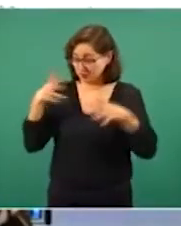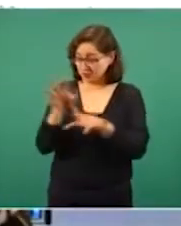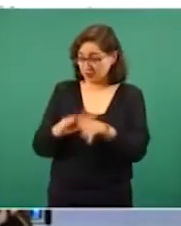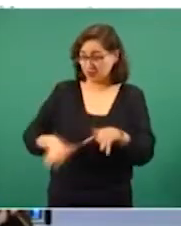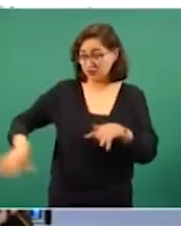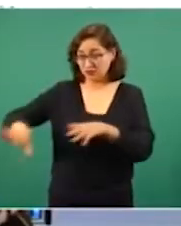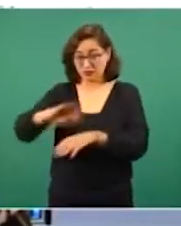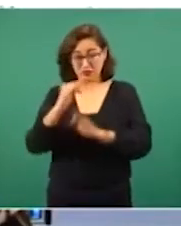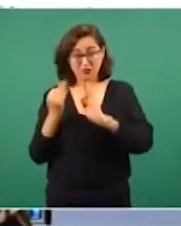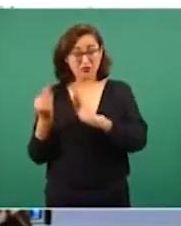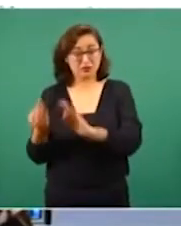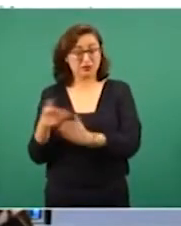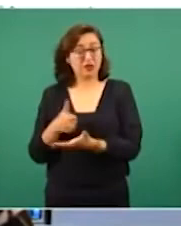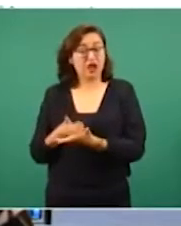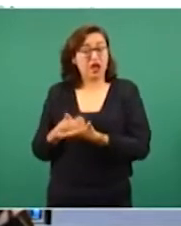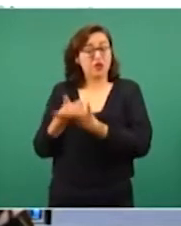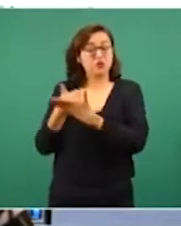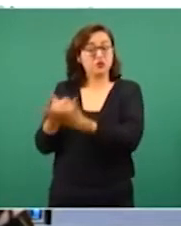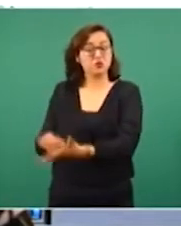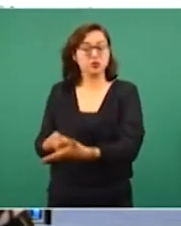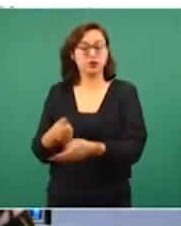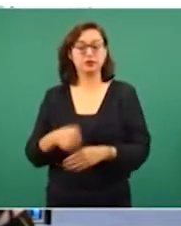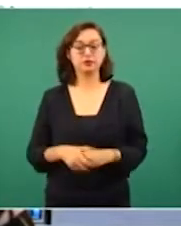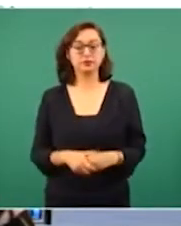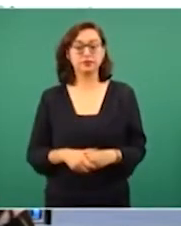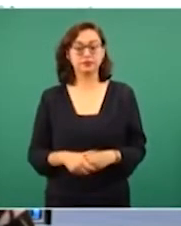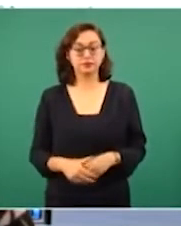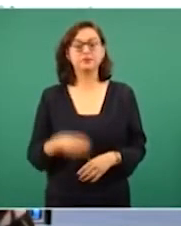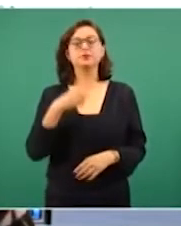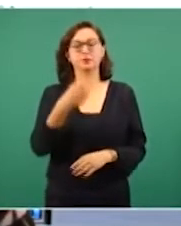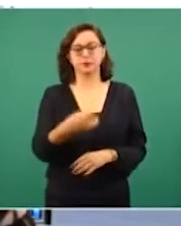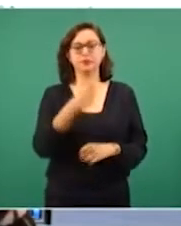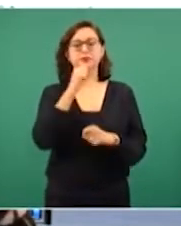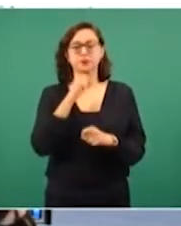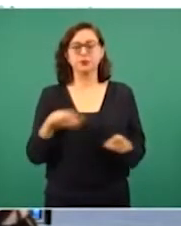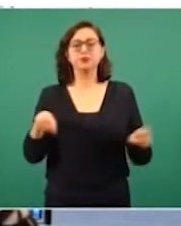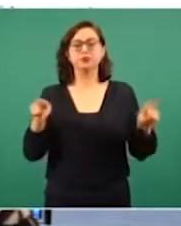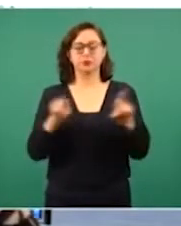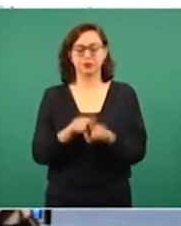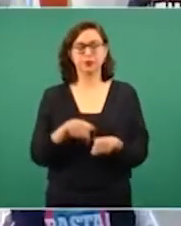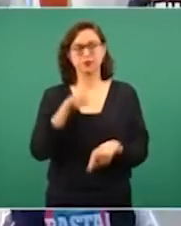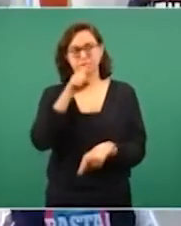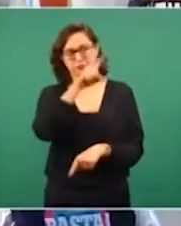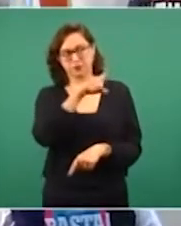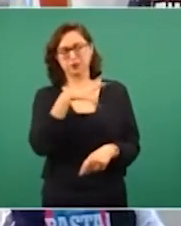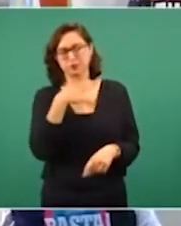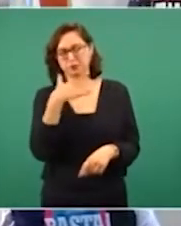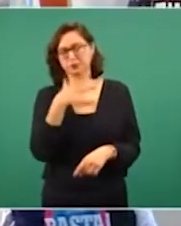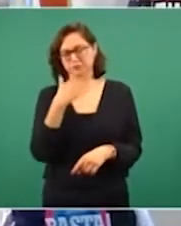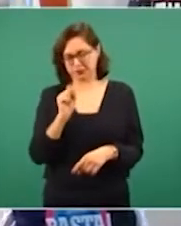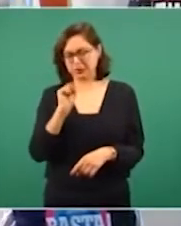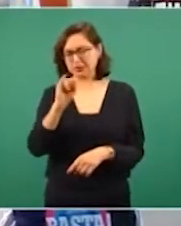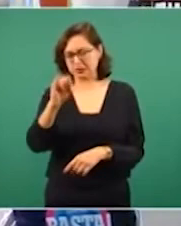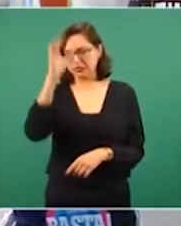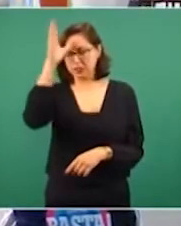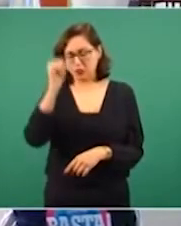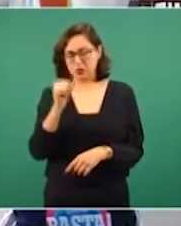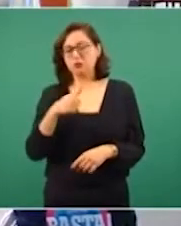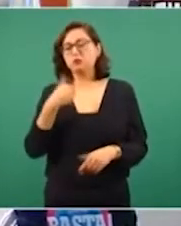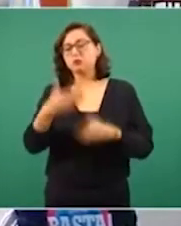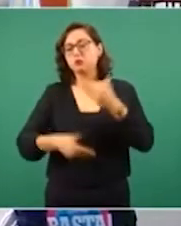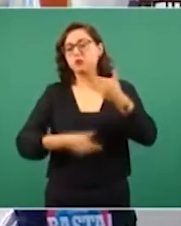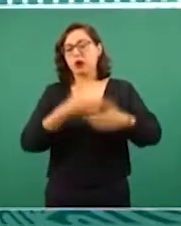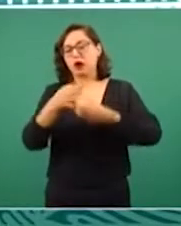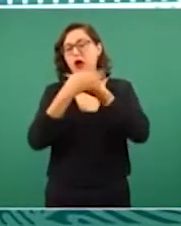los beneficiarios. Entonces, en eso también hay anuencia, ya ellos anunciarán que deciden, pero te puedo decir que en ese